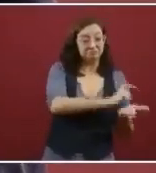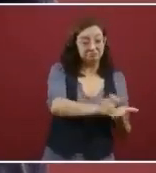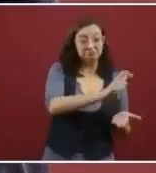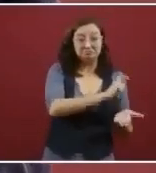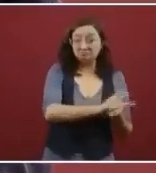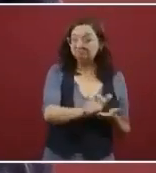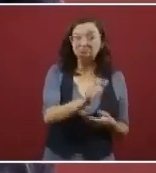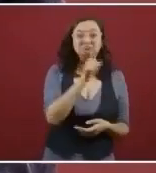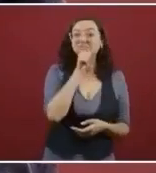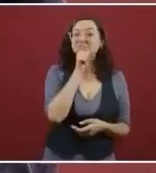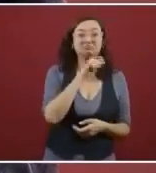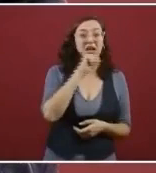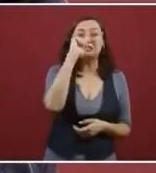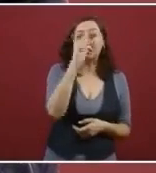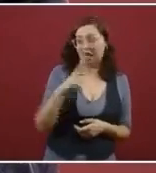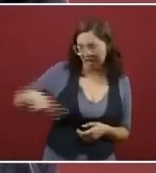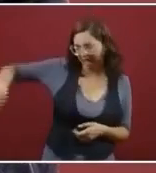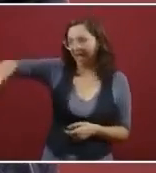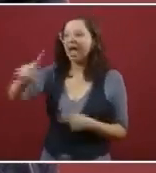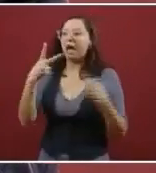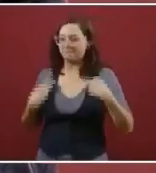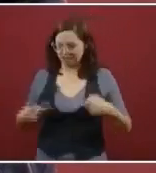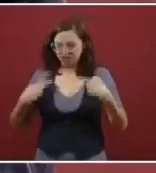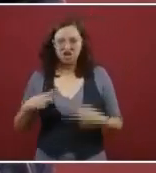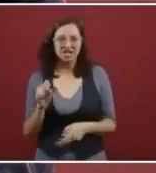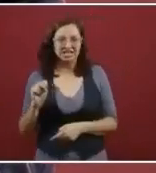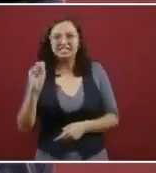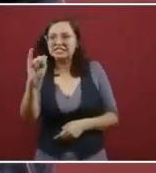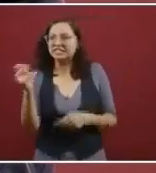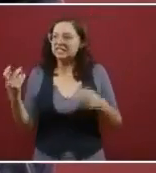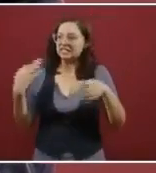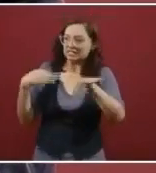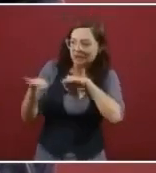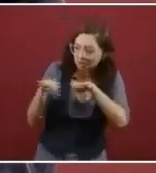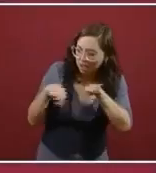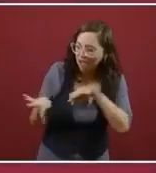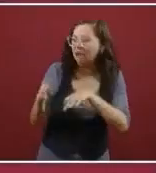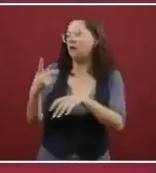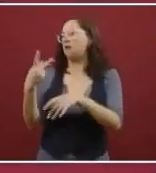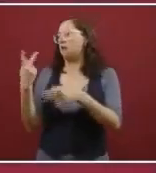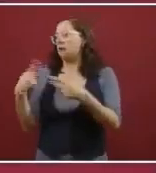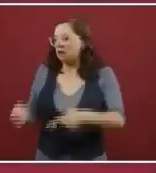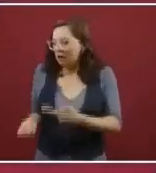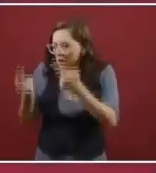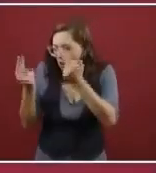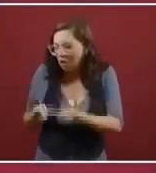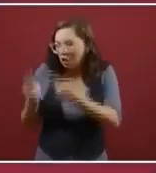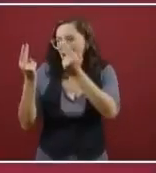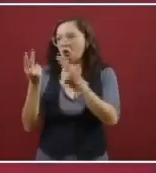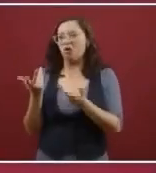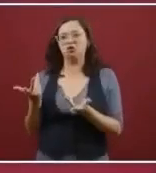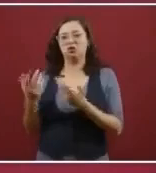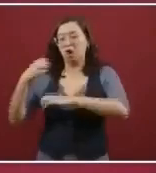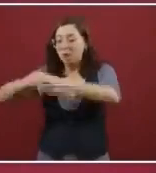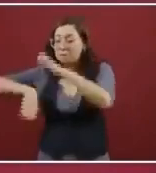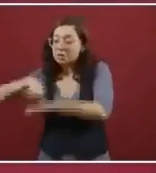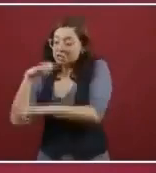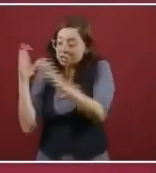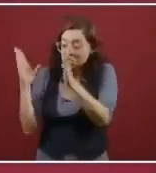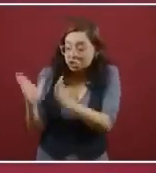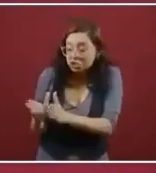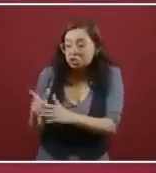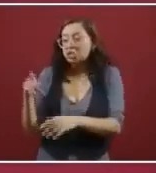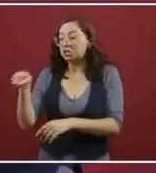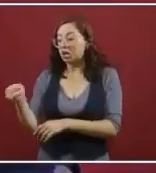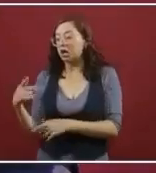raso, los comerciantes, los profesionales, los pequeños, medianos empresarios,